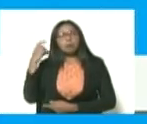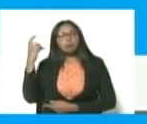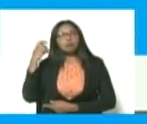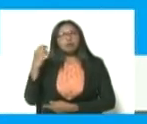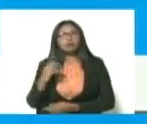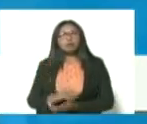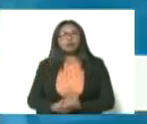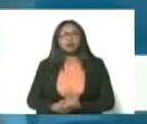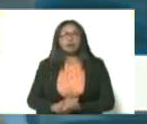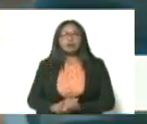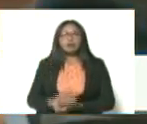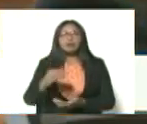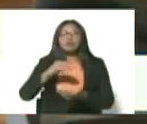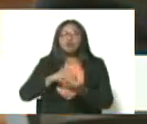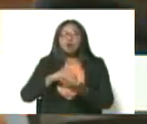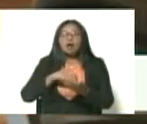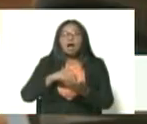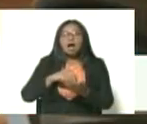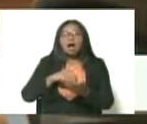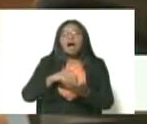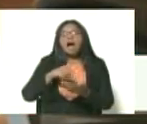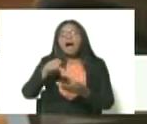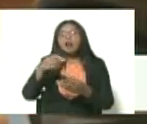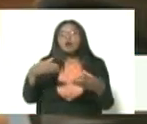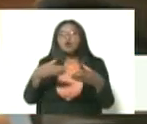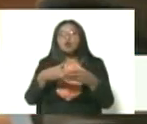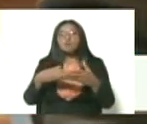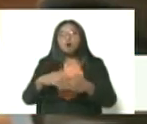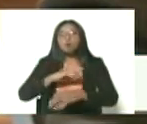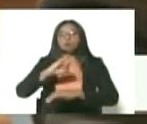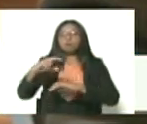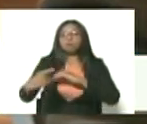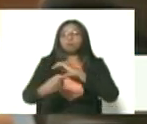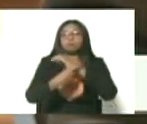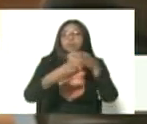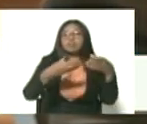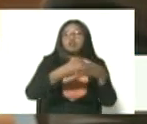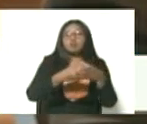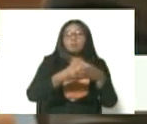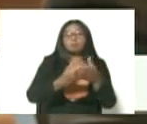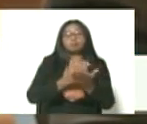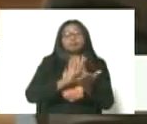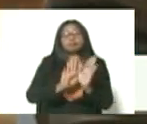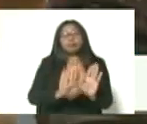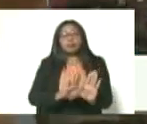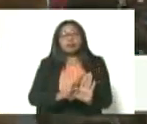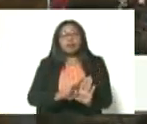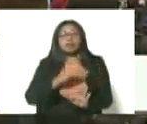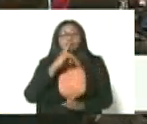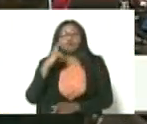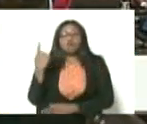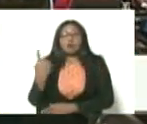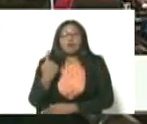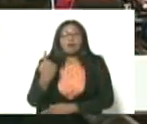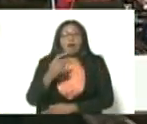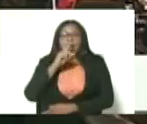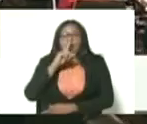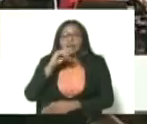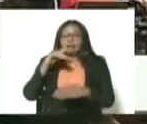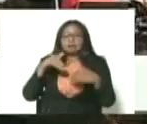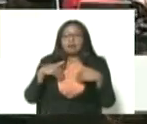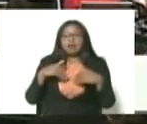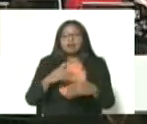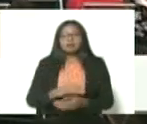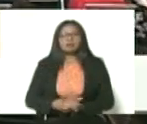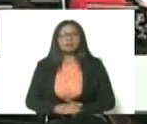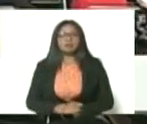Le toca a los sectores extremistas, trumpistas del guaidocismo, la soledad y el silencio. Y ustedes